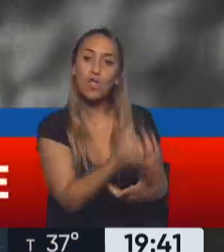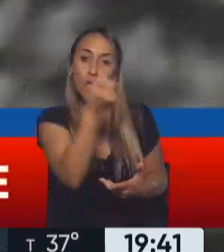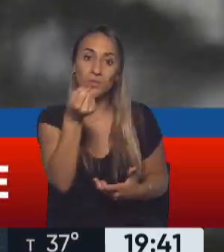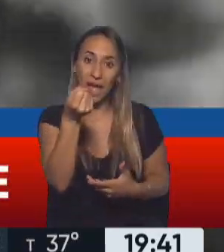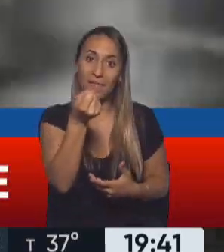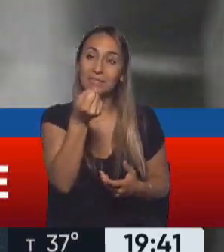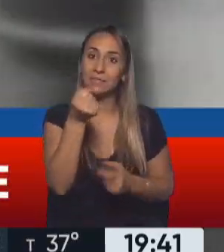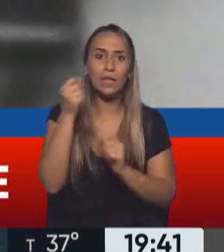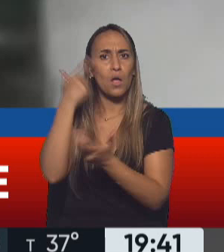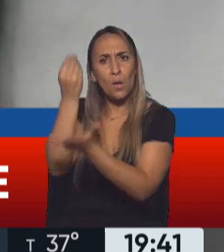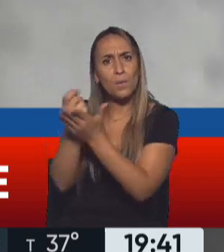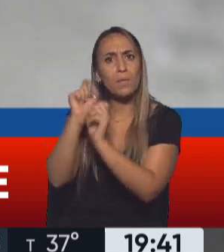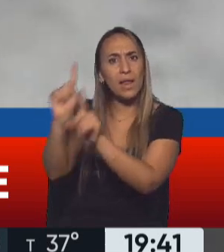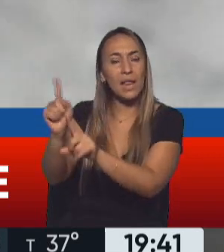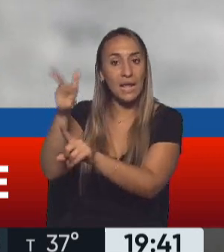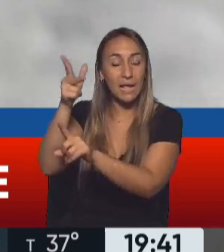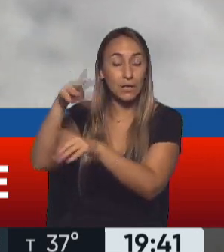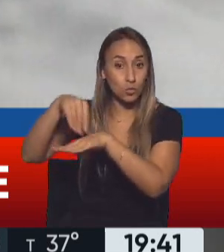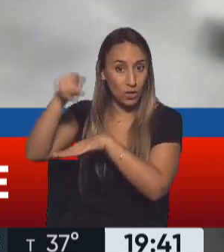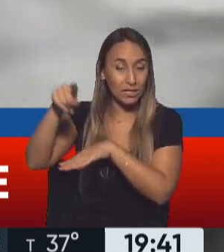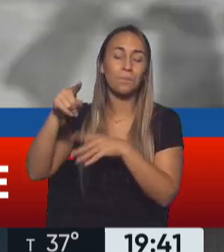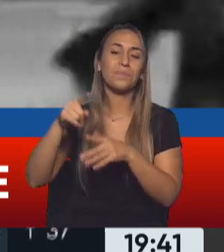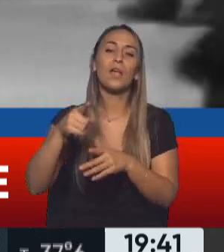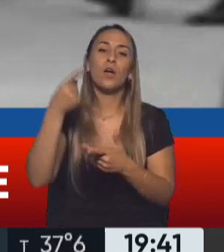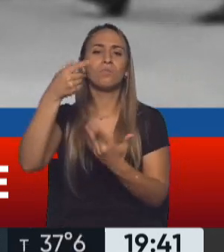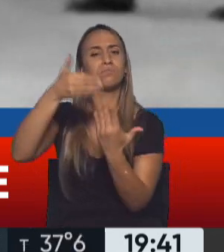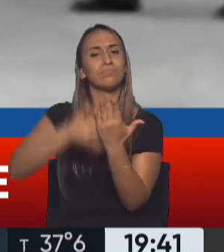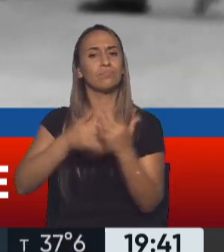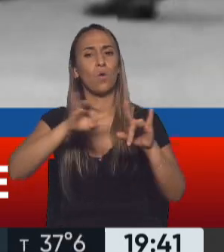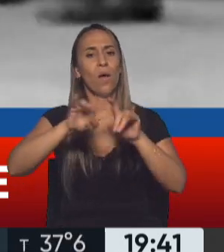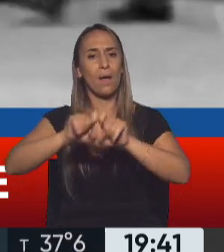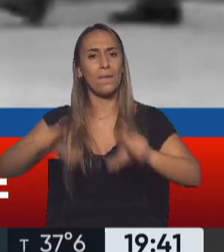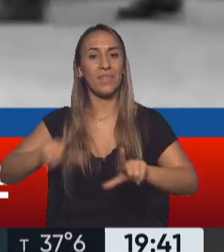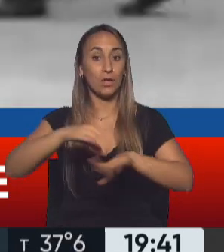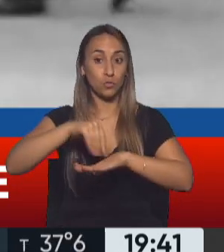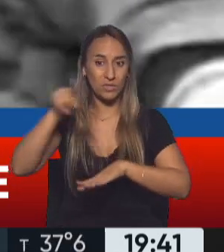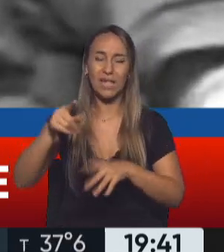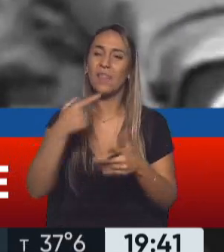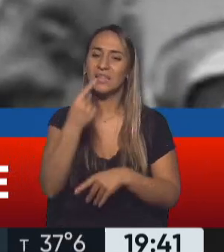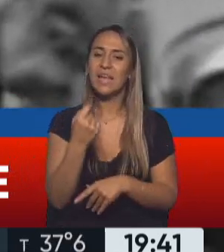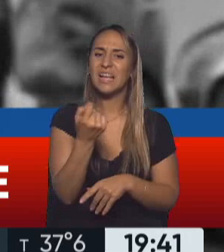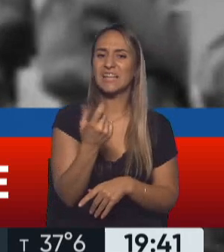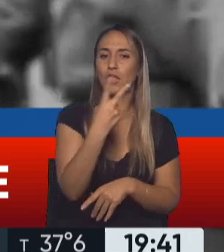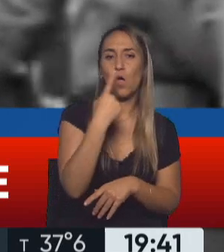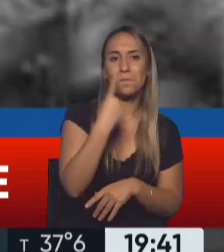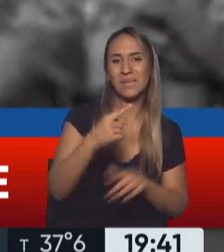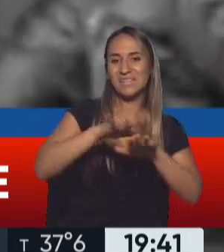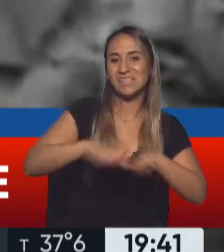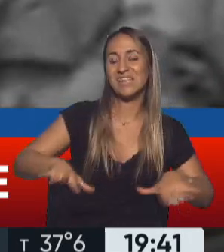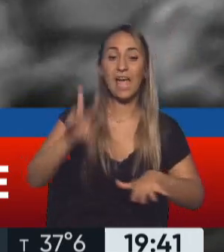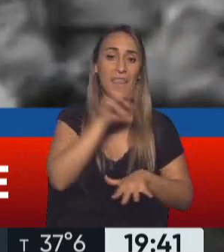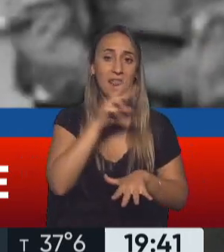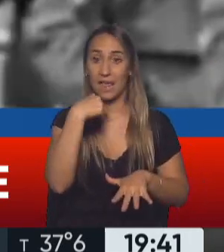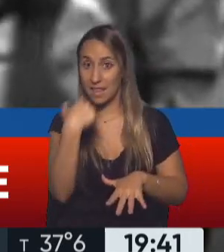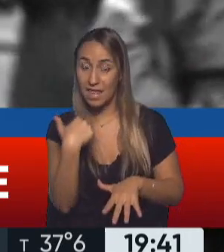este país. Según el diario sueco Dagens Nyheter, alrededor de 2.000 niñas y niños chilenos fueron